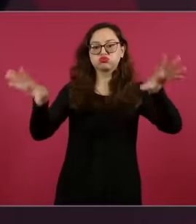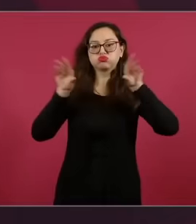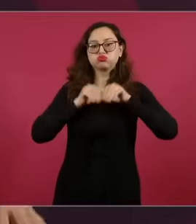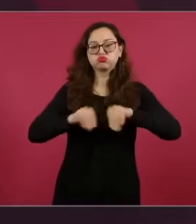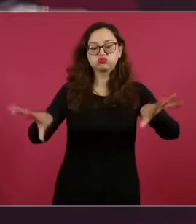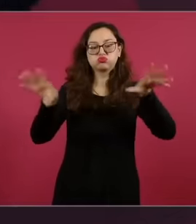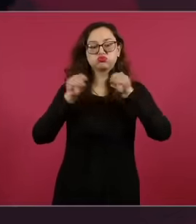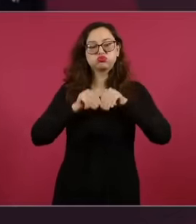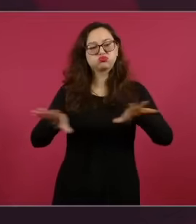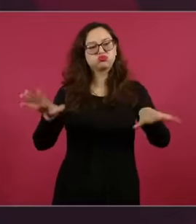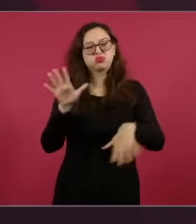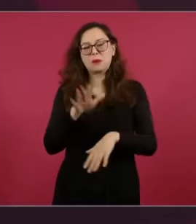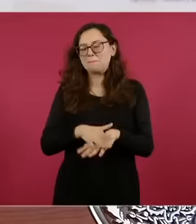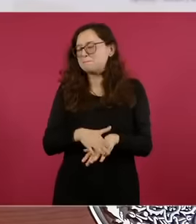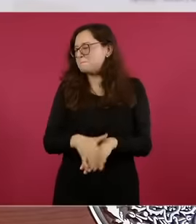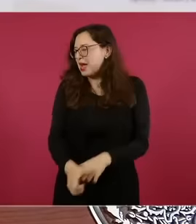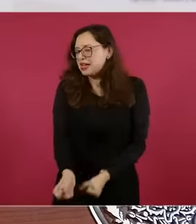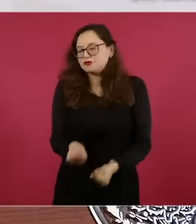fue más intensa,